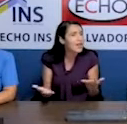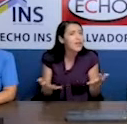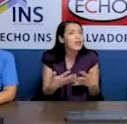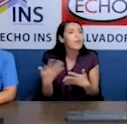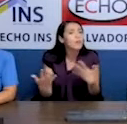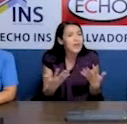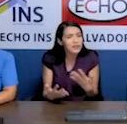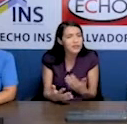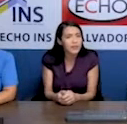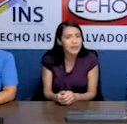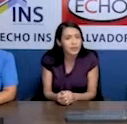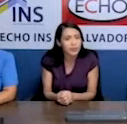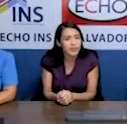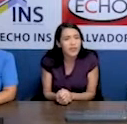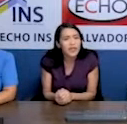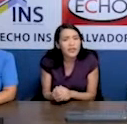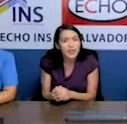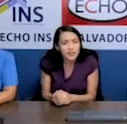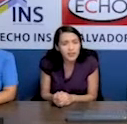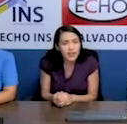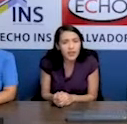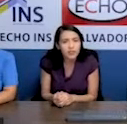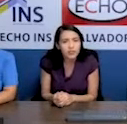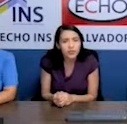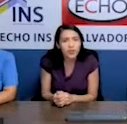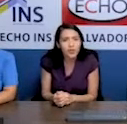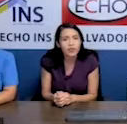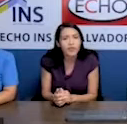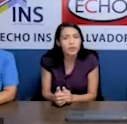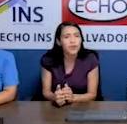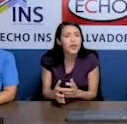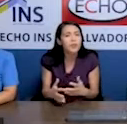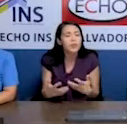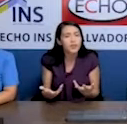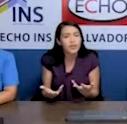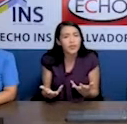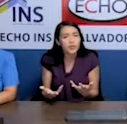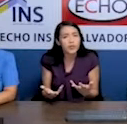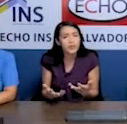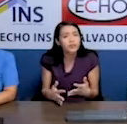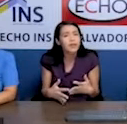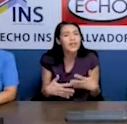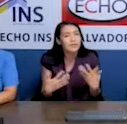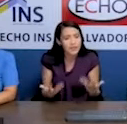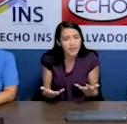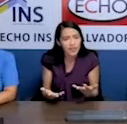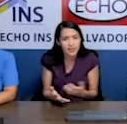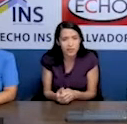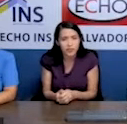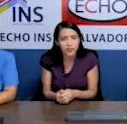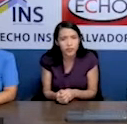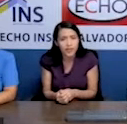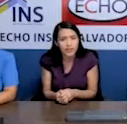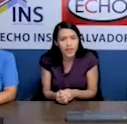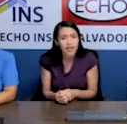avanzadas, o sea, comparten similitudes. En este estudio, el objetivo era proporcionar información sobre las visitas